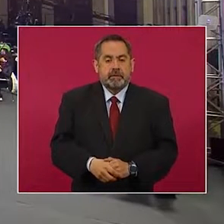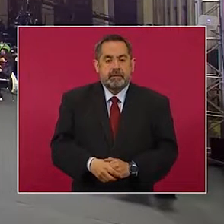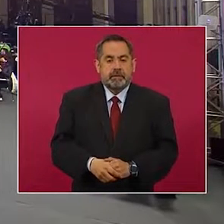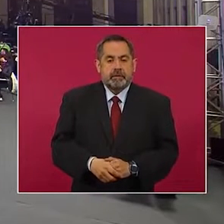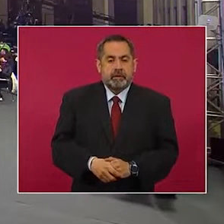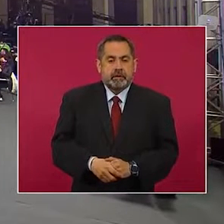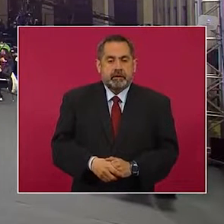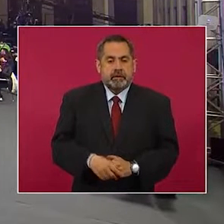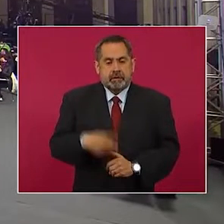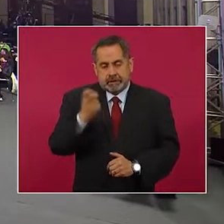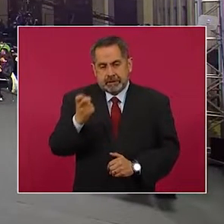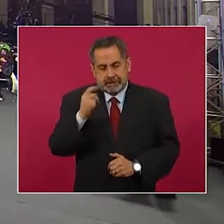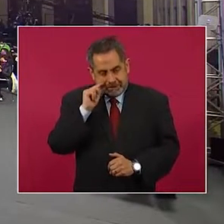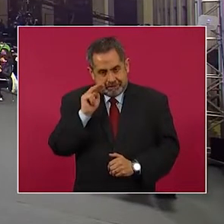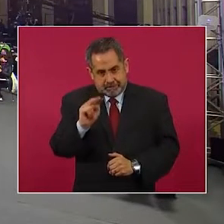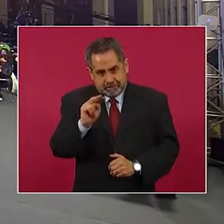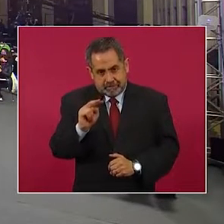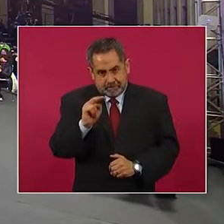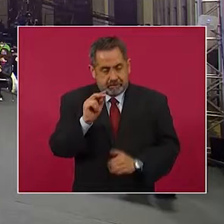hay que